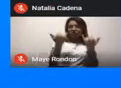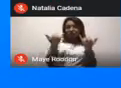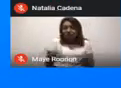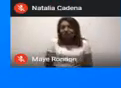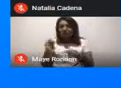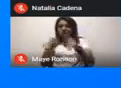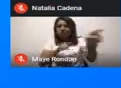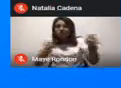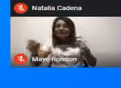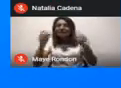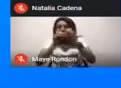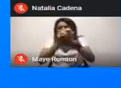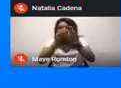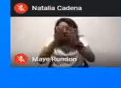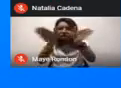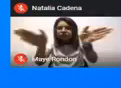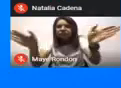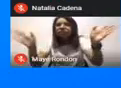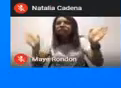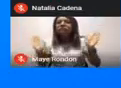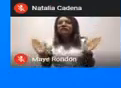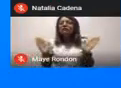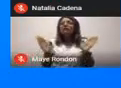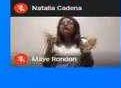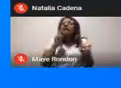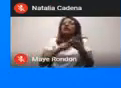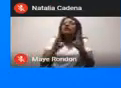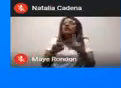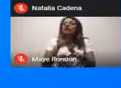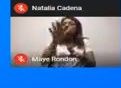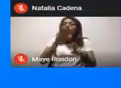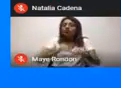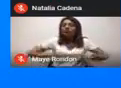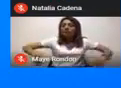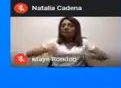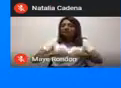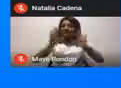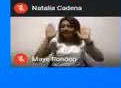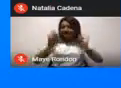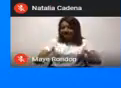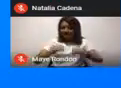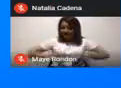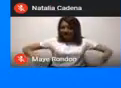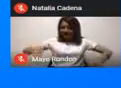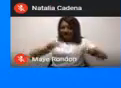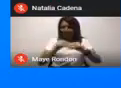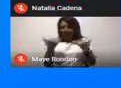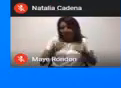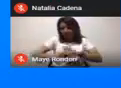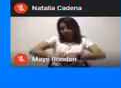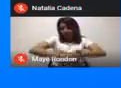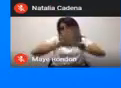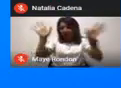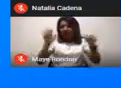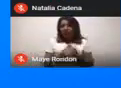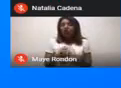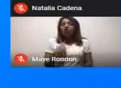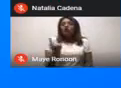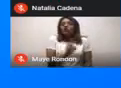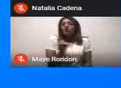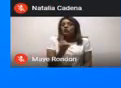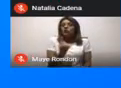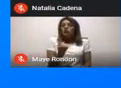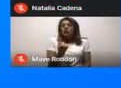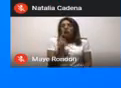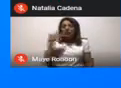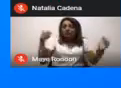van dimensionando de a pocos, pero desde sus territorios, y desde hoy están, porque tengo claro que no solamente